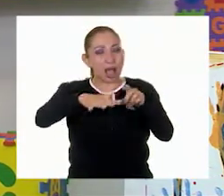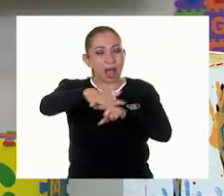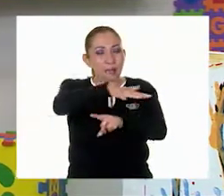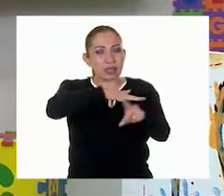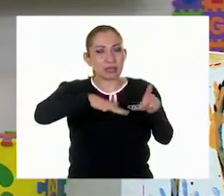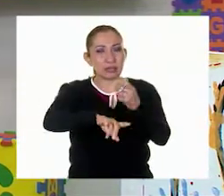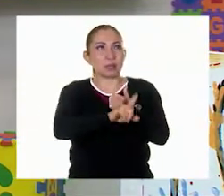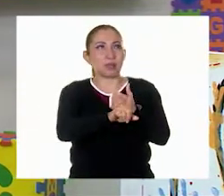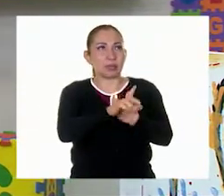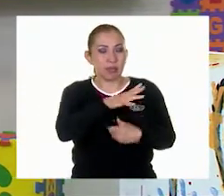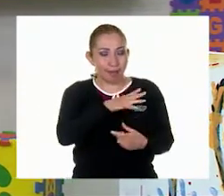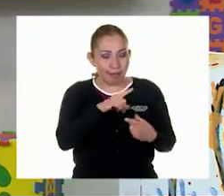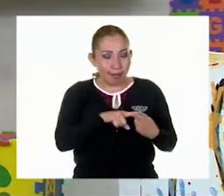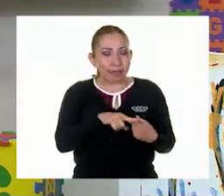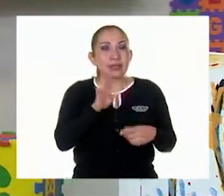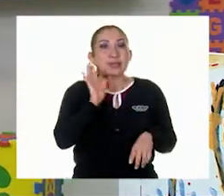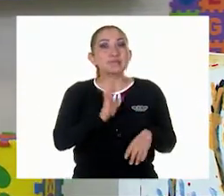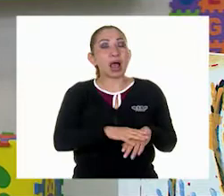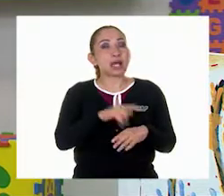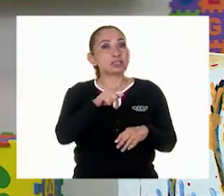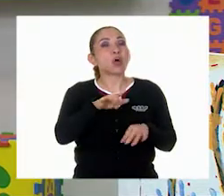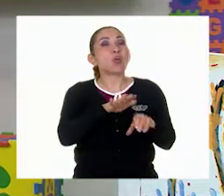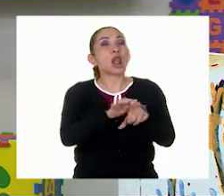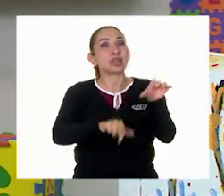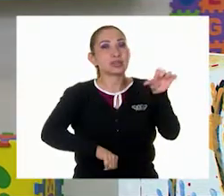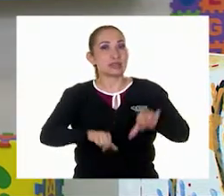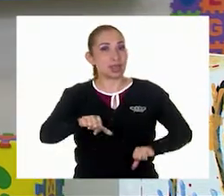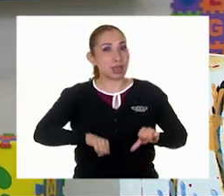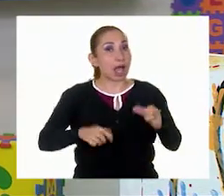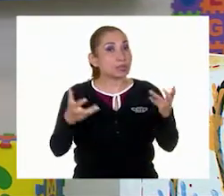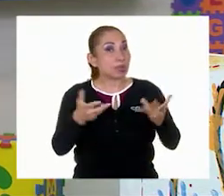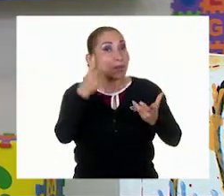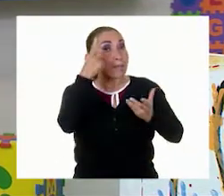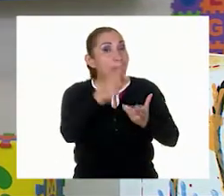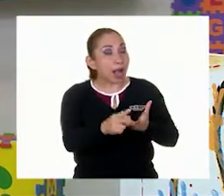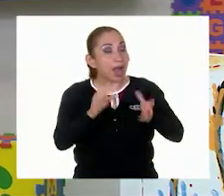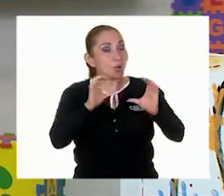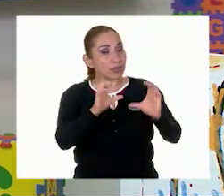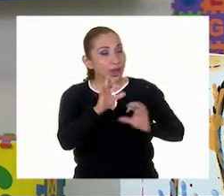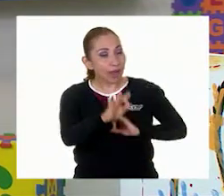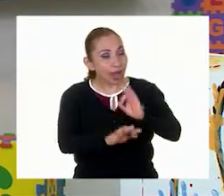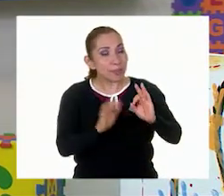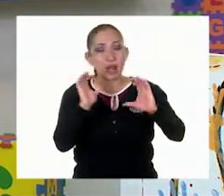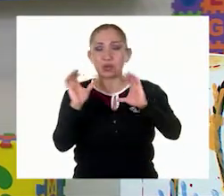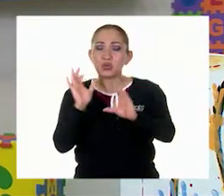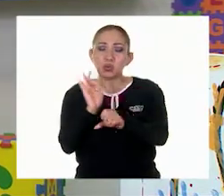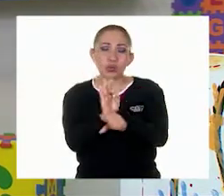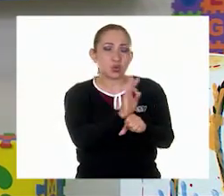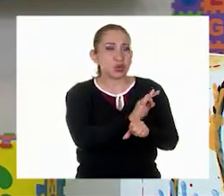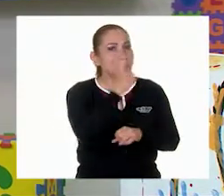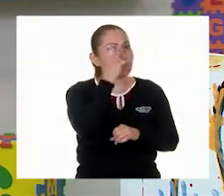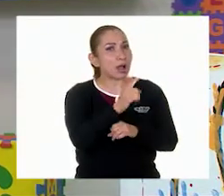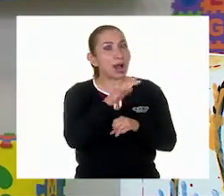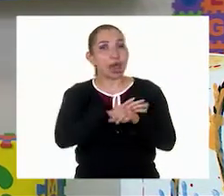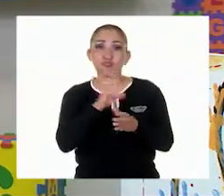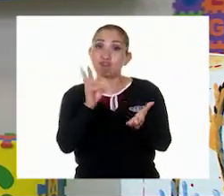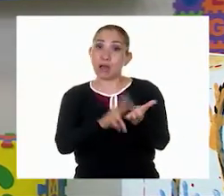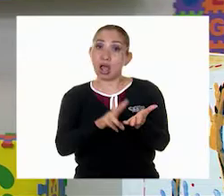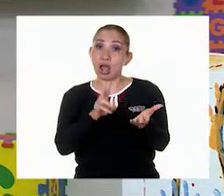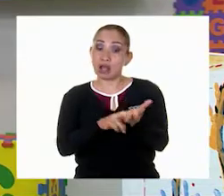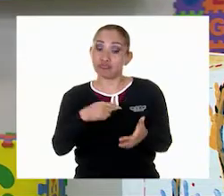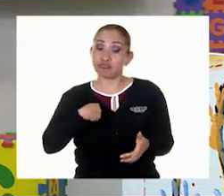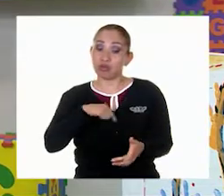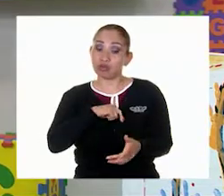los problemas que existen y sobre todo las acciones que podemos realizar para cuidarlo, para protegerlo y sobre todo hacer valer